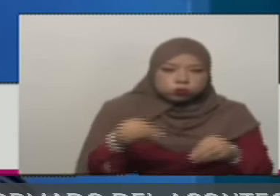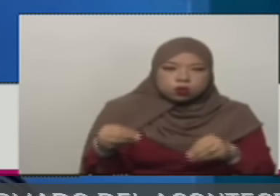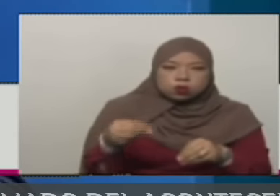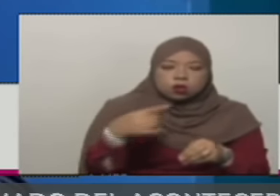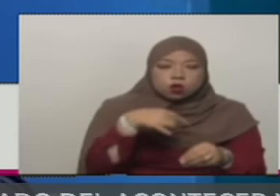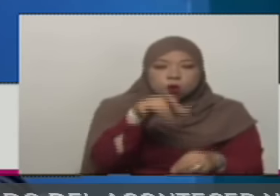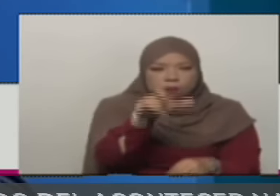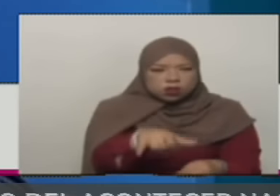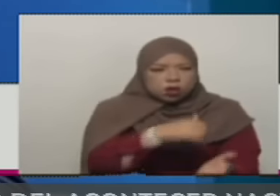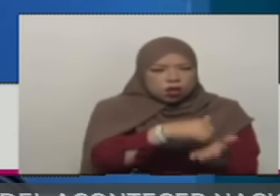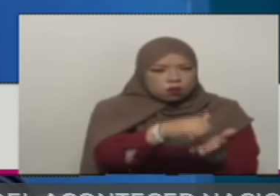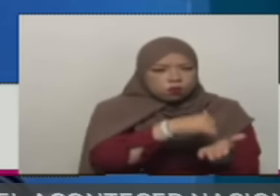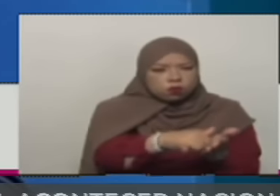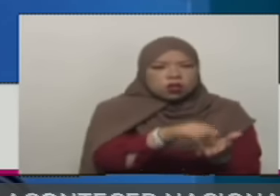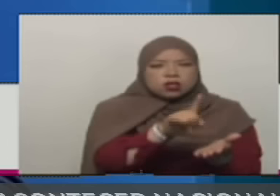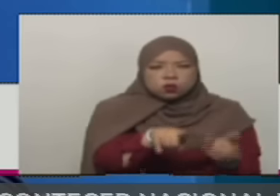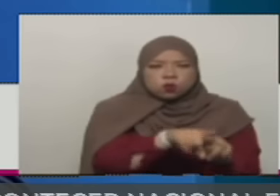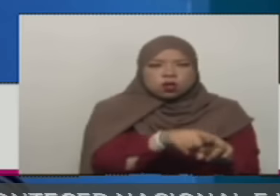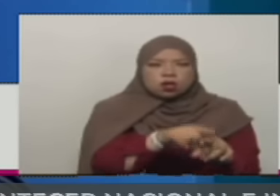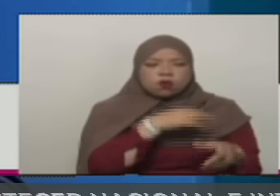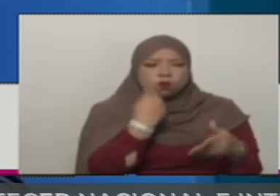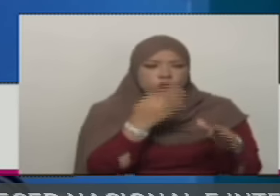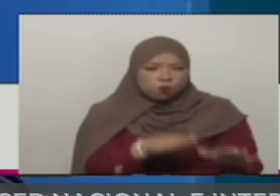criminal, un asesino.